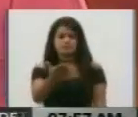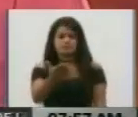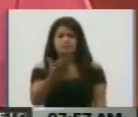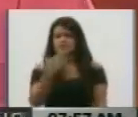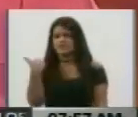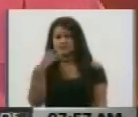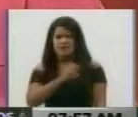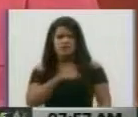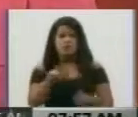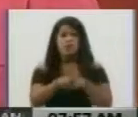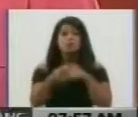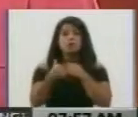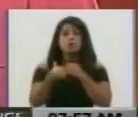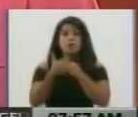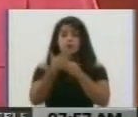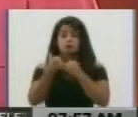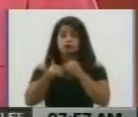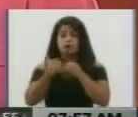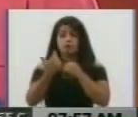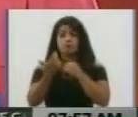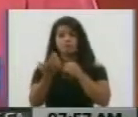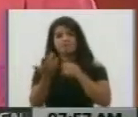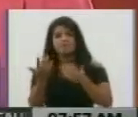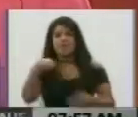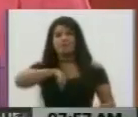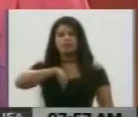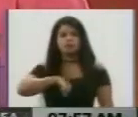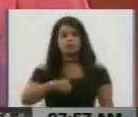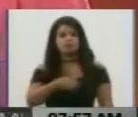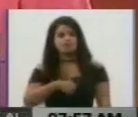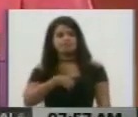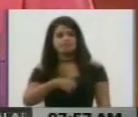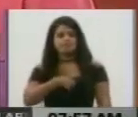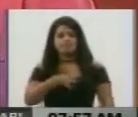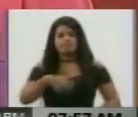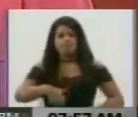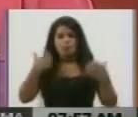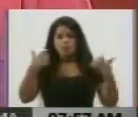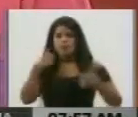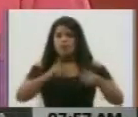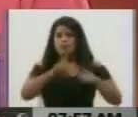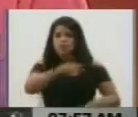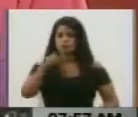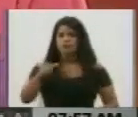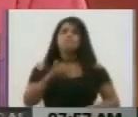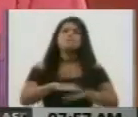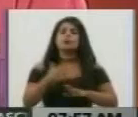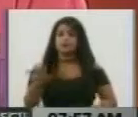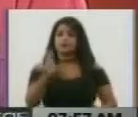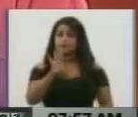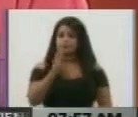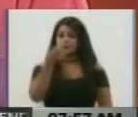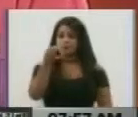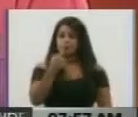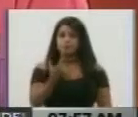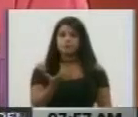mí incluso me genera cierta molestia en alguna gente porque,